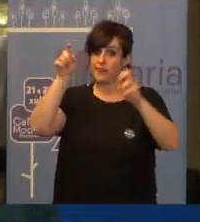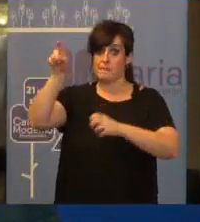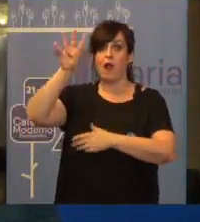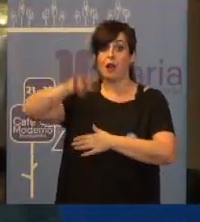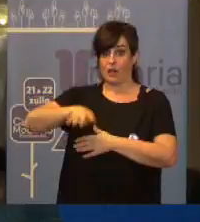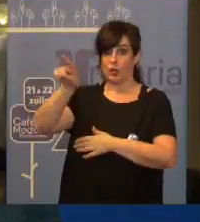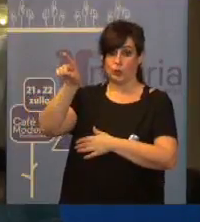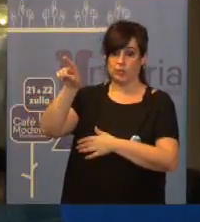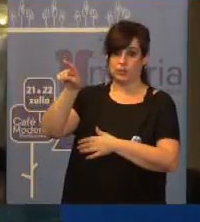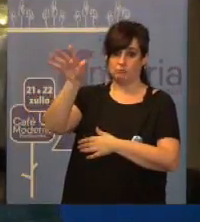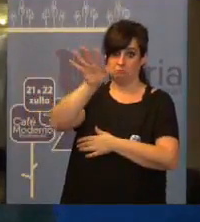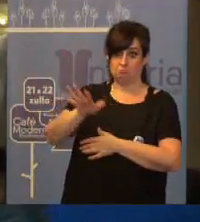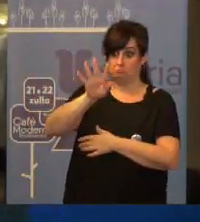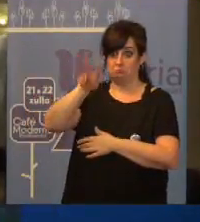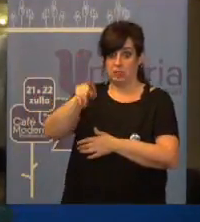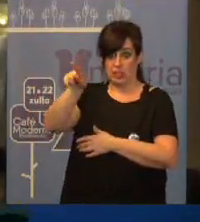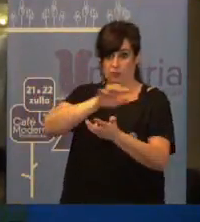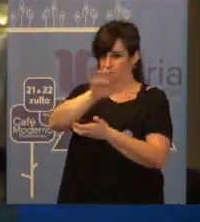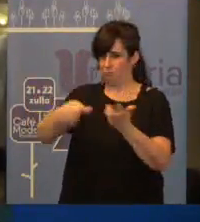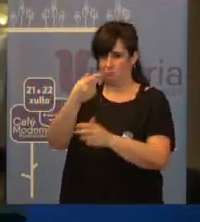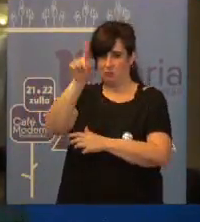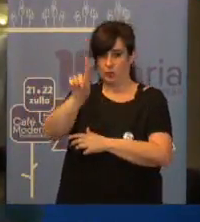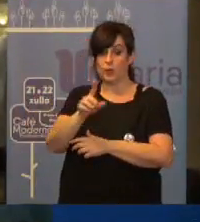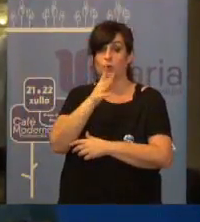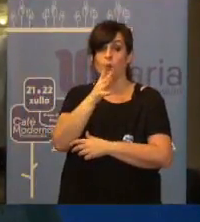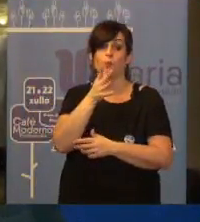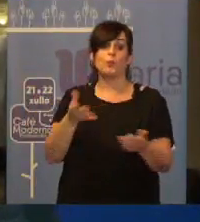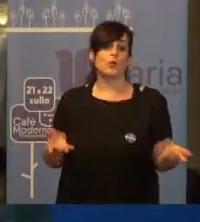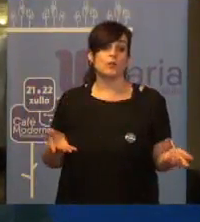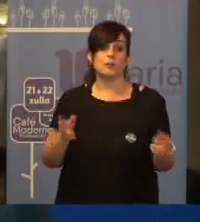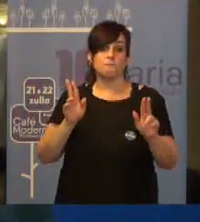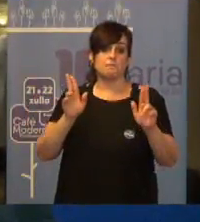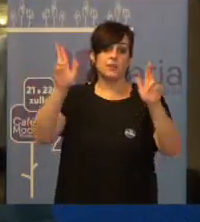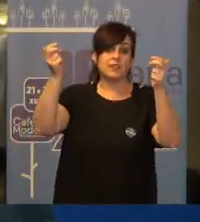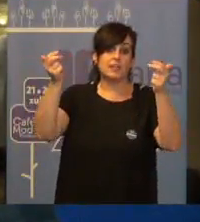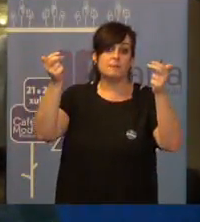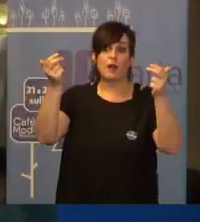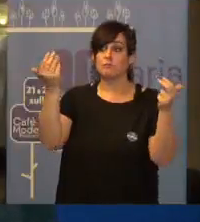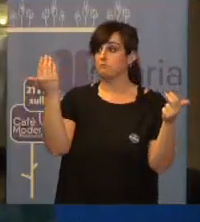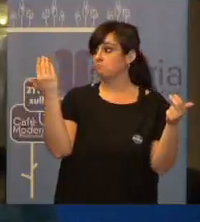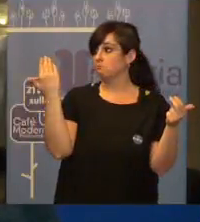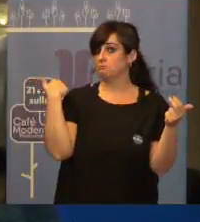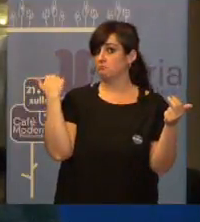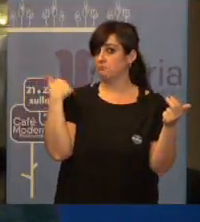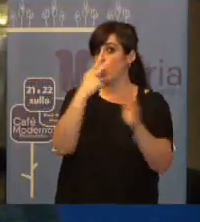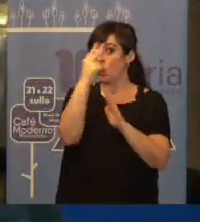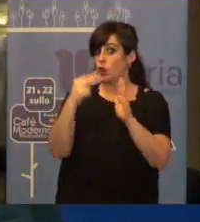tema que, en fin, o momento culminante foi a decisión do Tribunal Constitucional